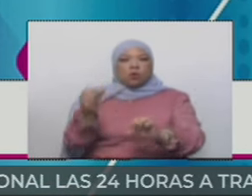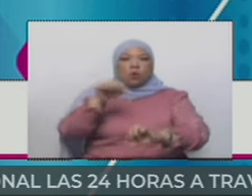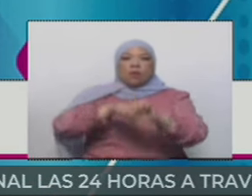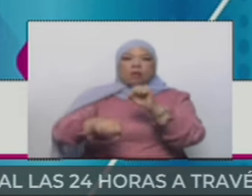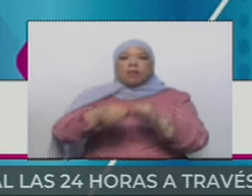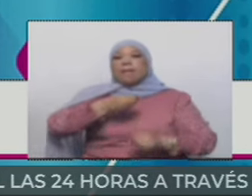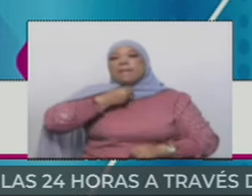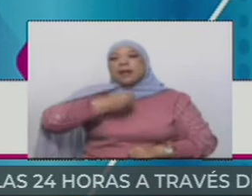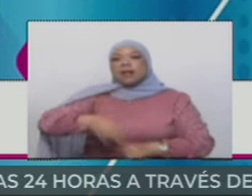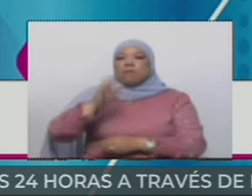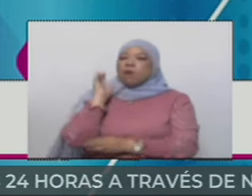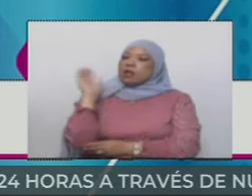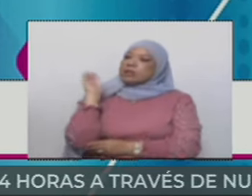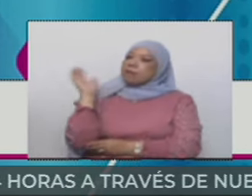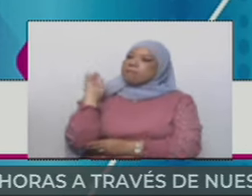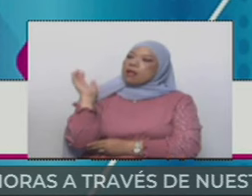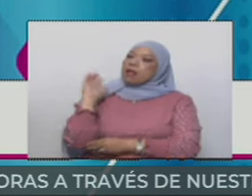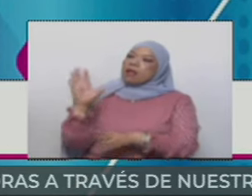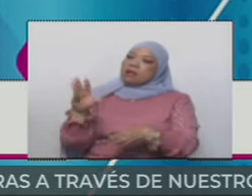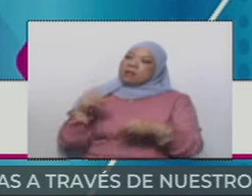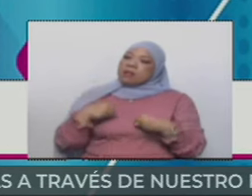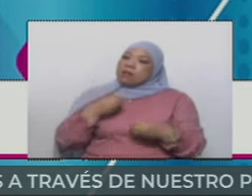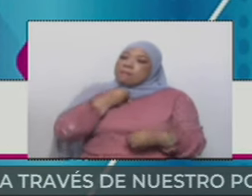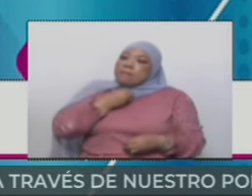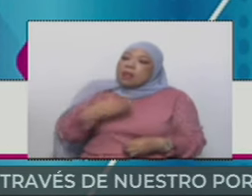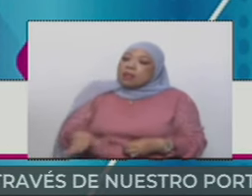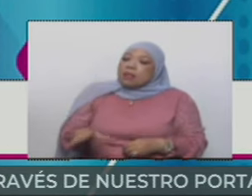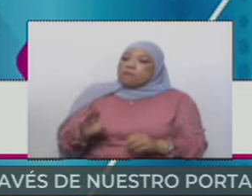perdimos la asamblea, dale pues.